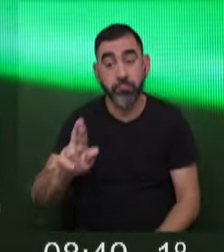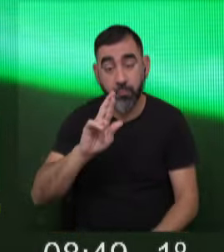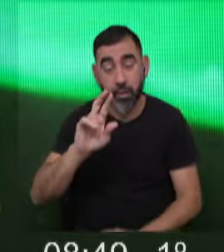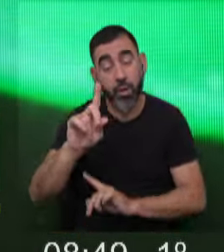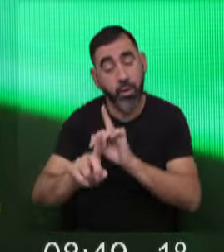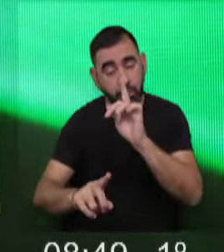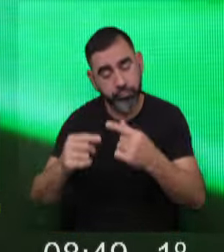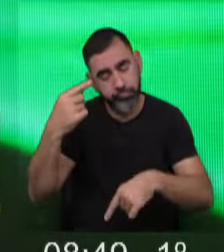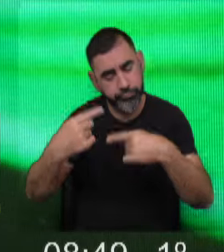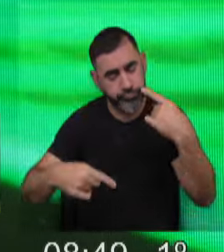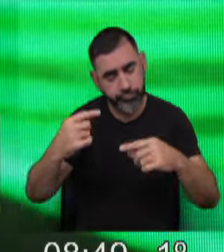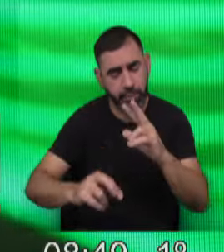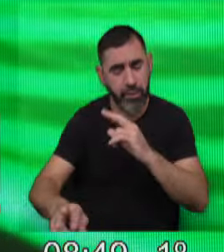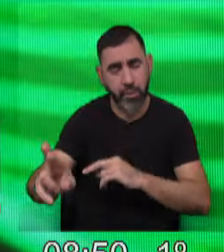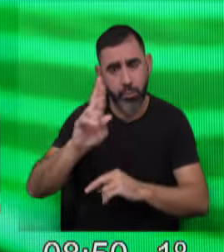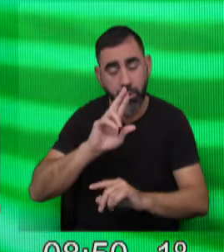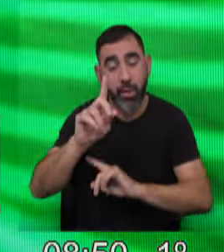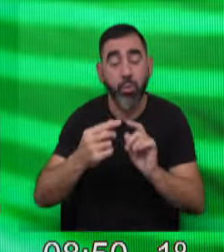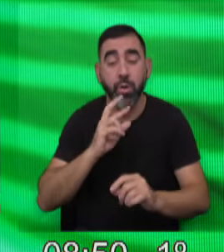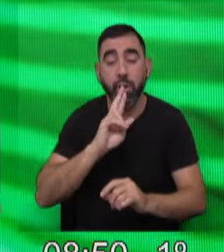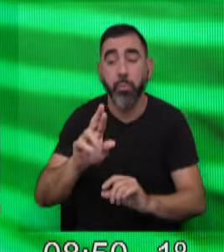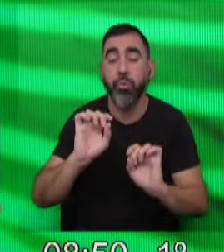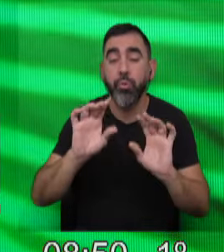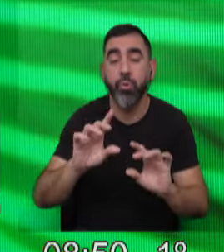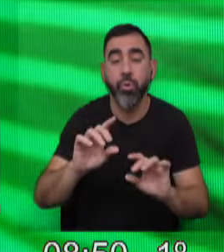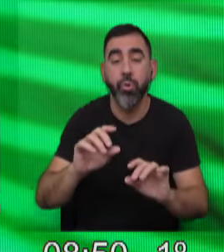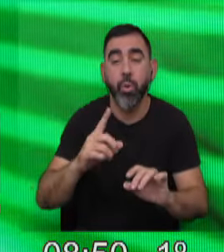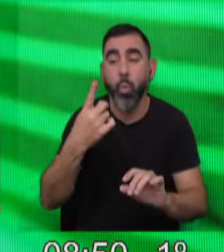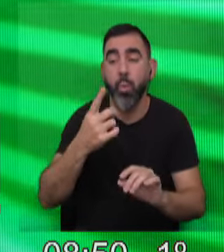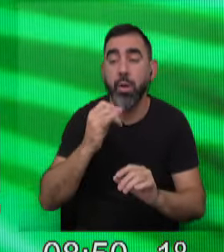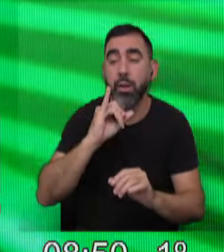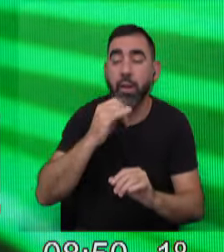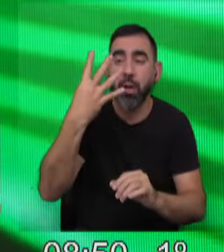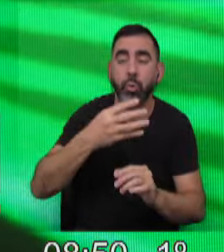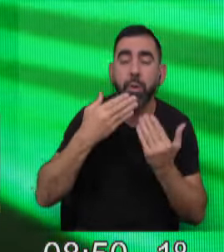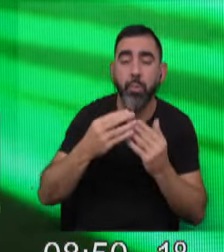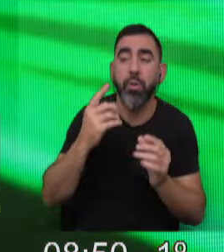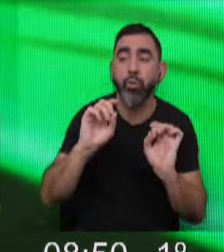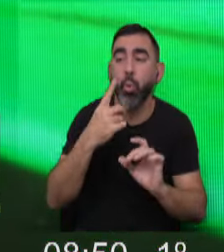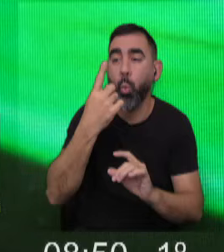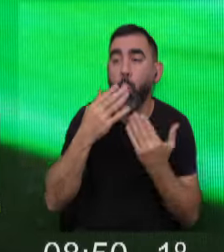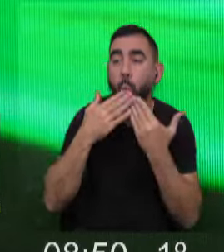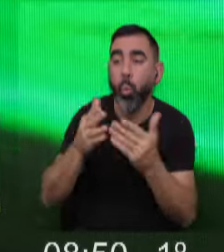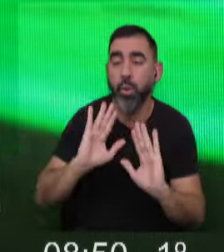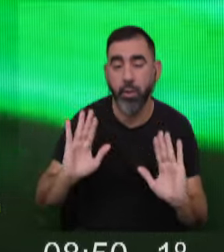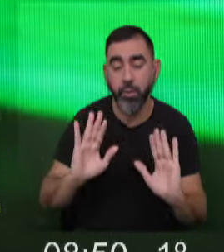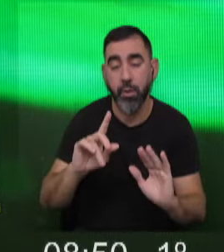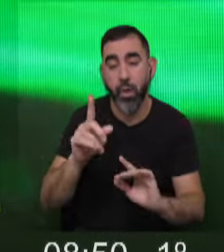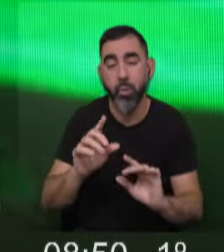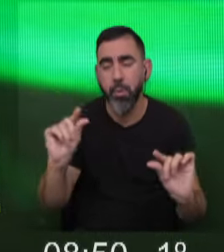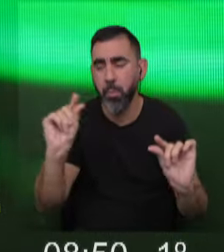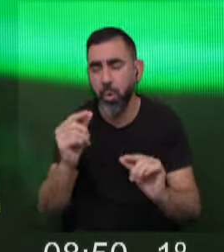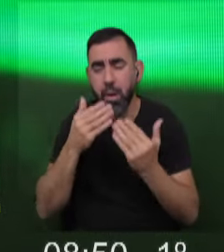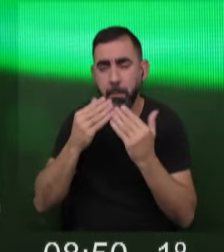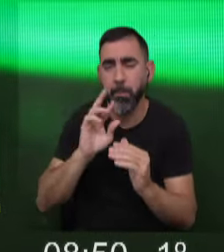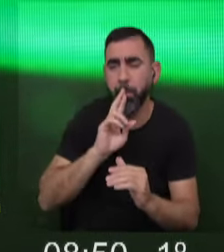hay muy diferentes. Hay quienes respondieron solamente una a todas las preguntas, que eran 14 preguntas en total. Hay otros que respondieron muy pocas